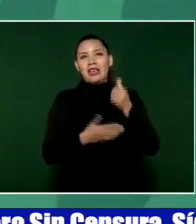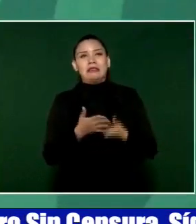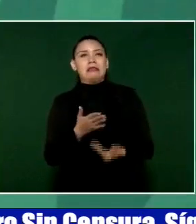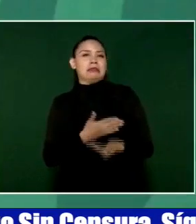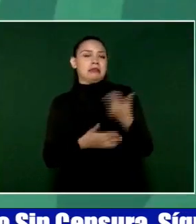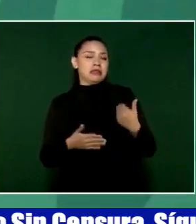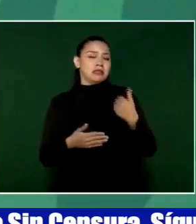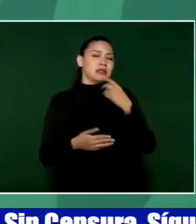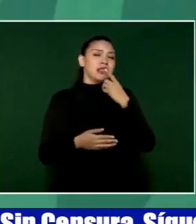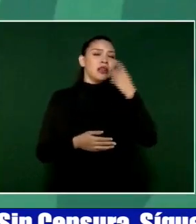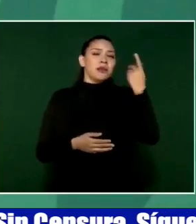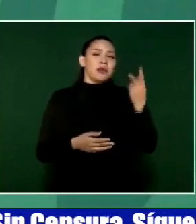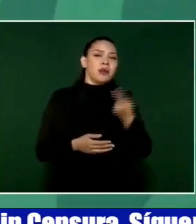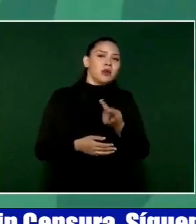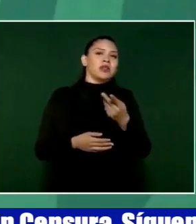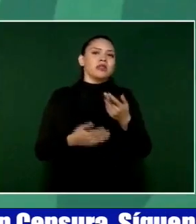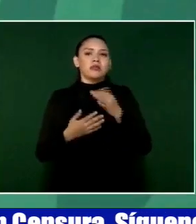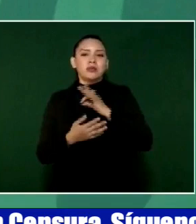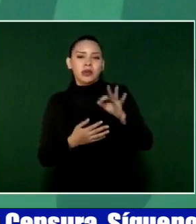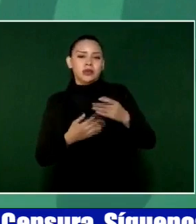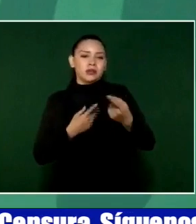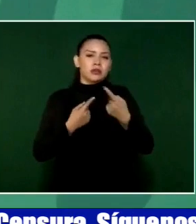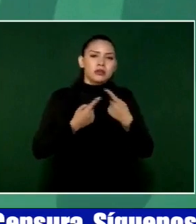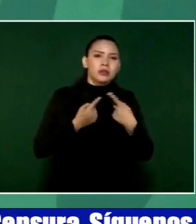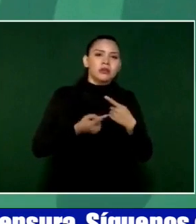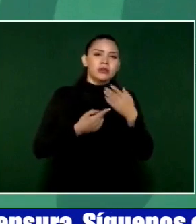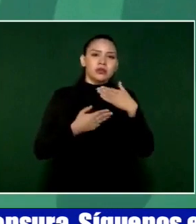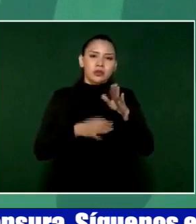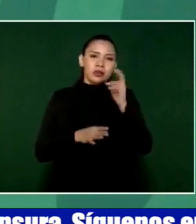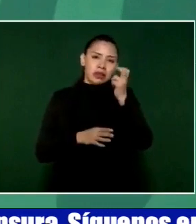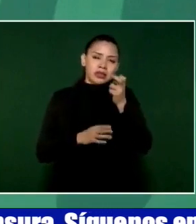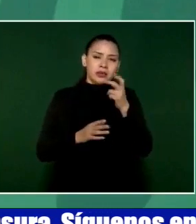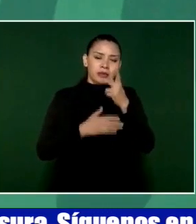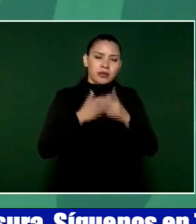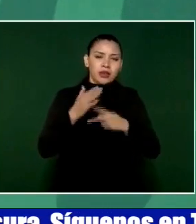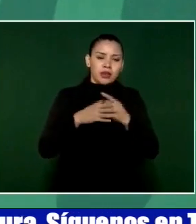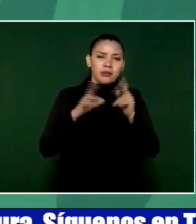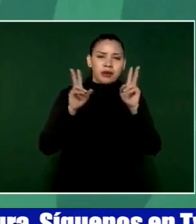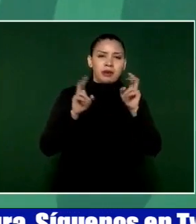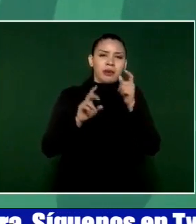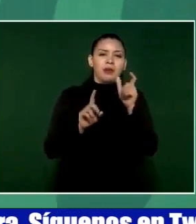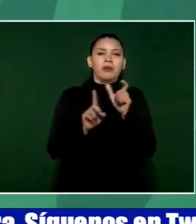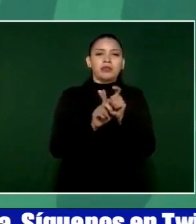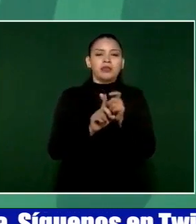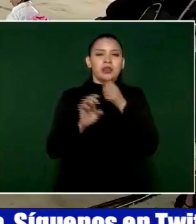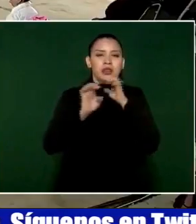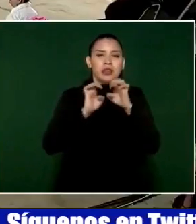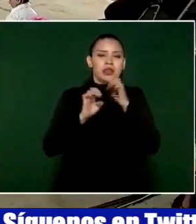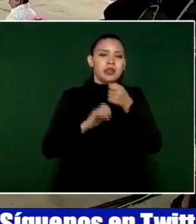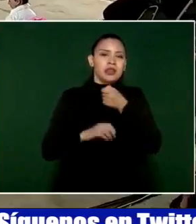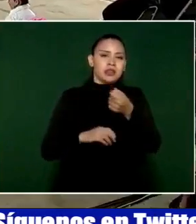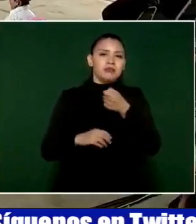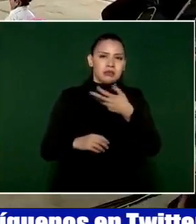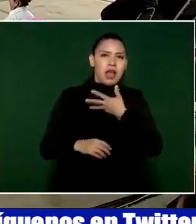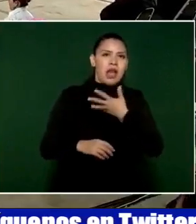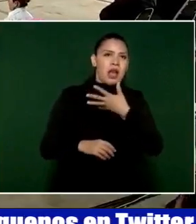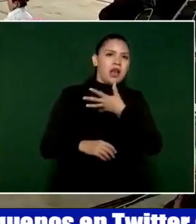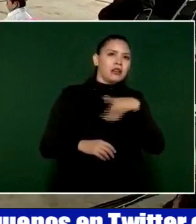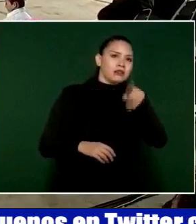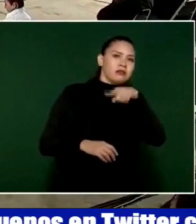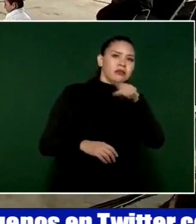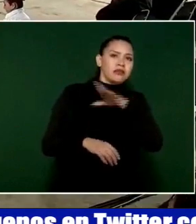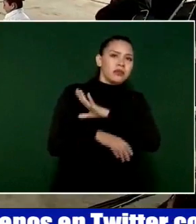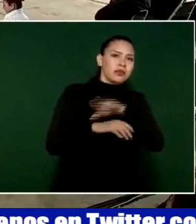1977 con Miguel nazarero quien decía que era comunista y que pues quieren engancharlo